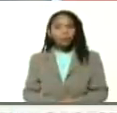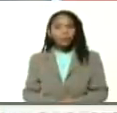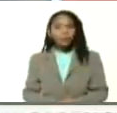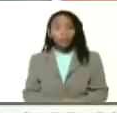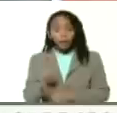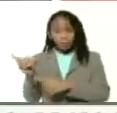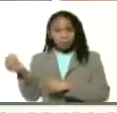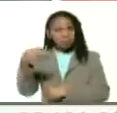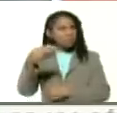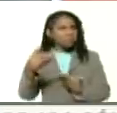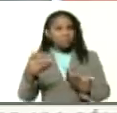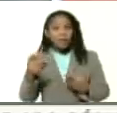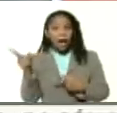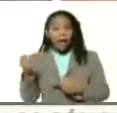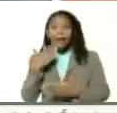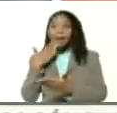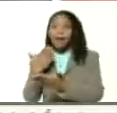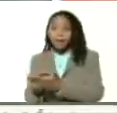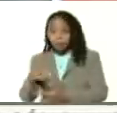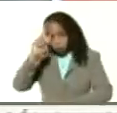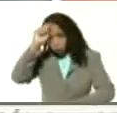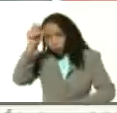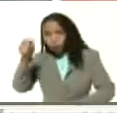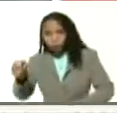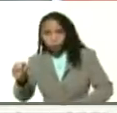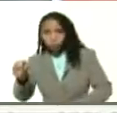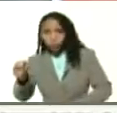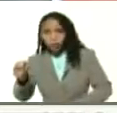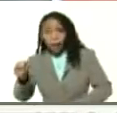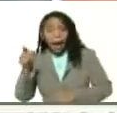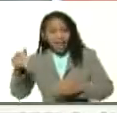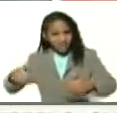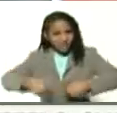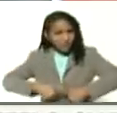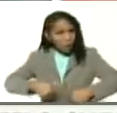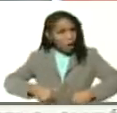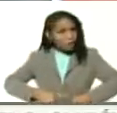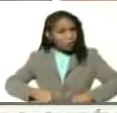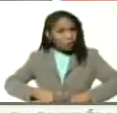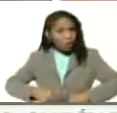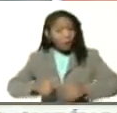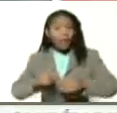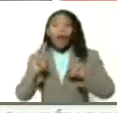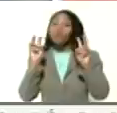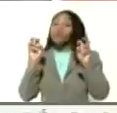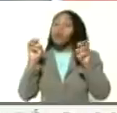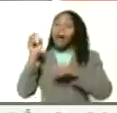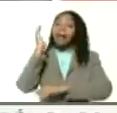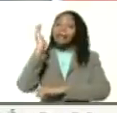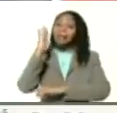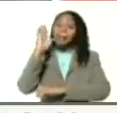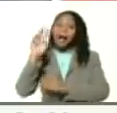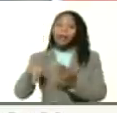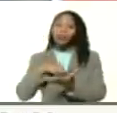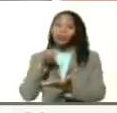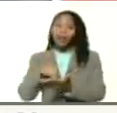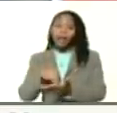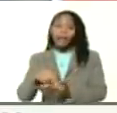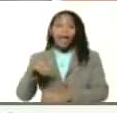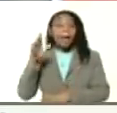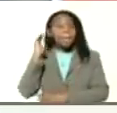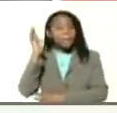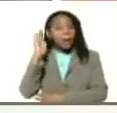además tenemos que agradecer y reconocer el esfuerzo de la nueva Asamblea Nacional, del